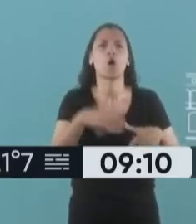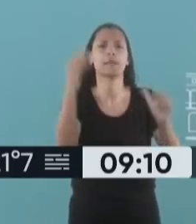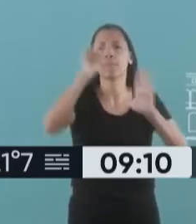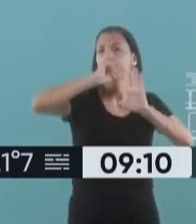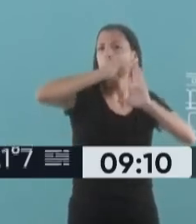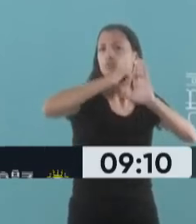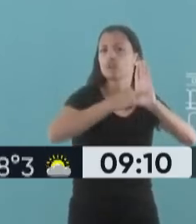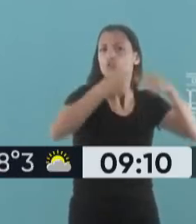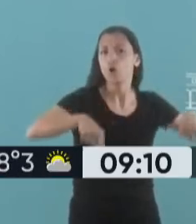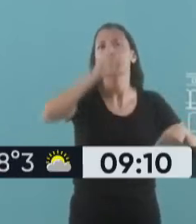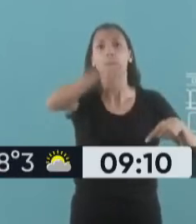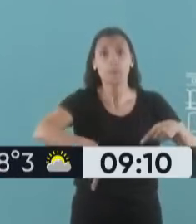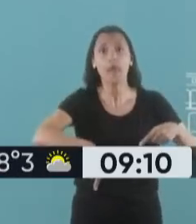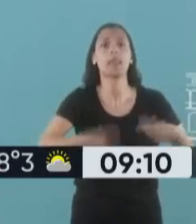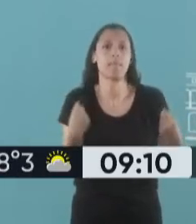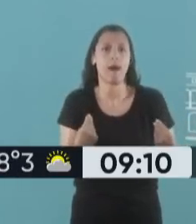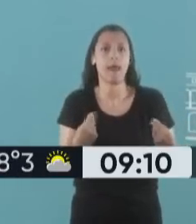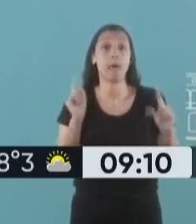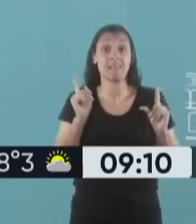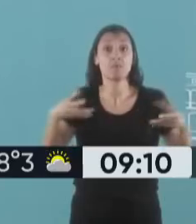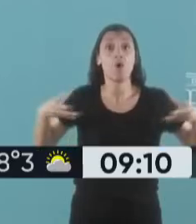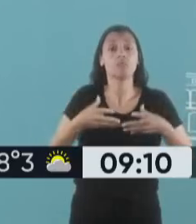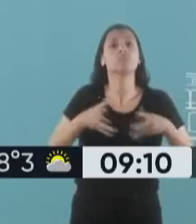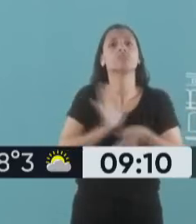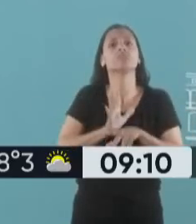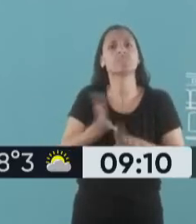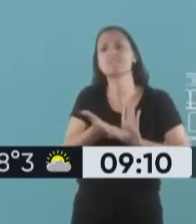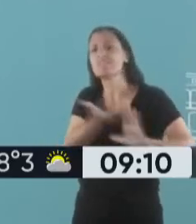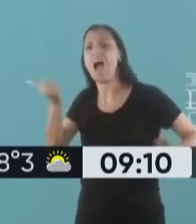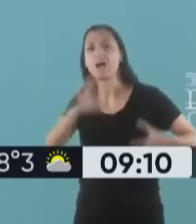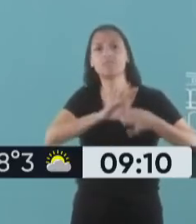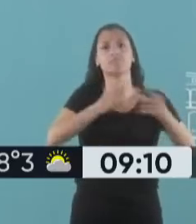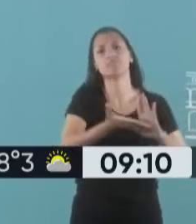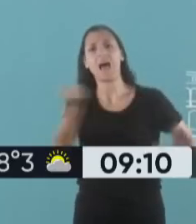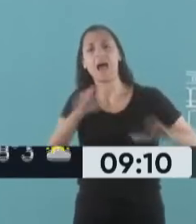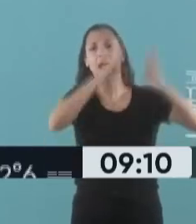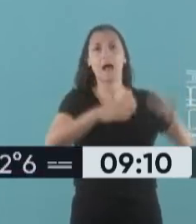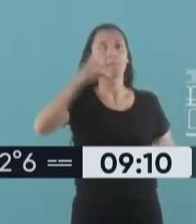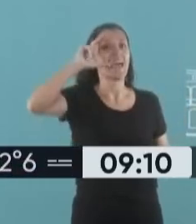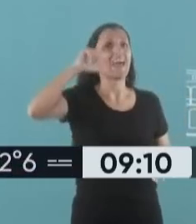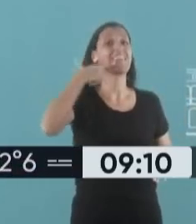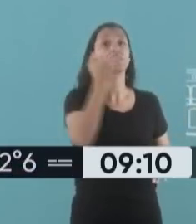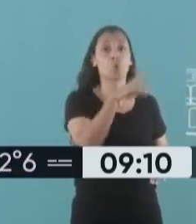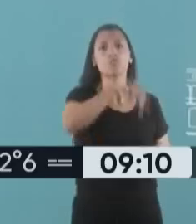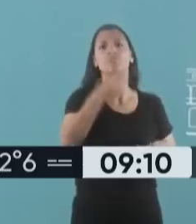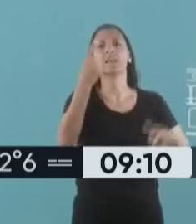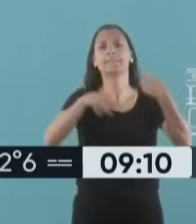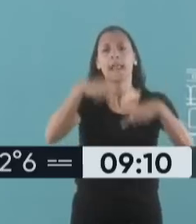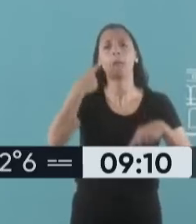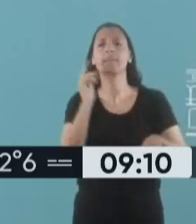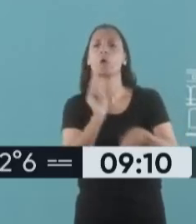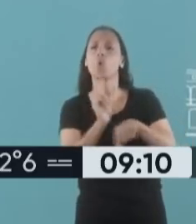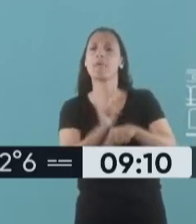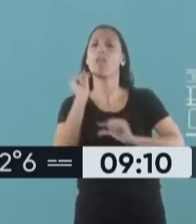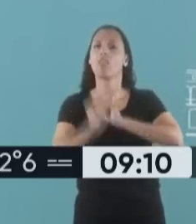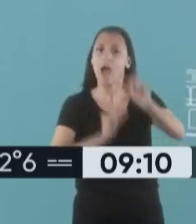que puedan ser causales para que se le quite la concesión a la empresa Edesur. Este es un trámite que se está haciendo con el debido cuidado y que